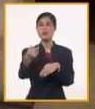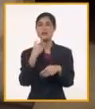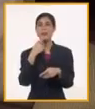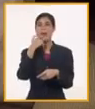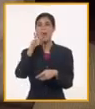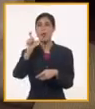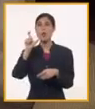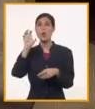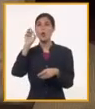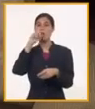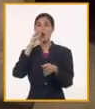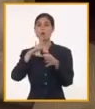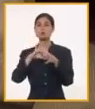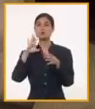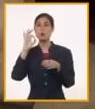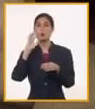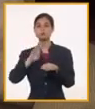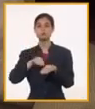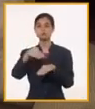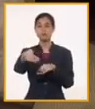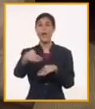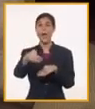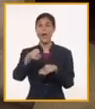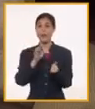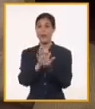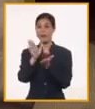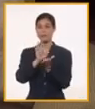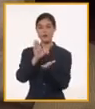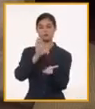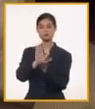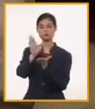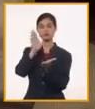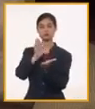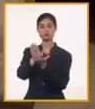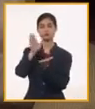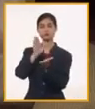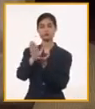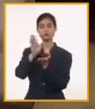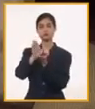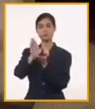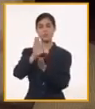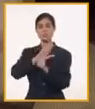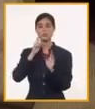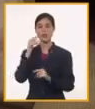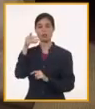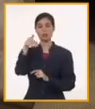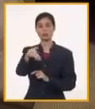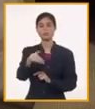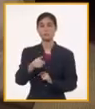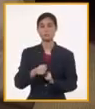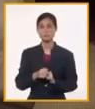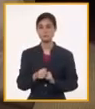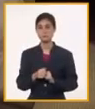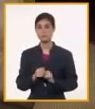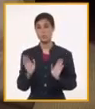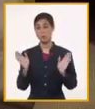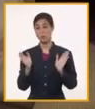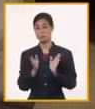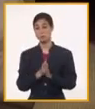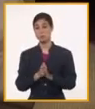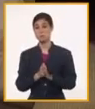8 o 10 días iba a llevar cosas, etcétera. Y bueno, estuve esos días ahí en